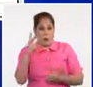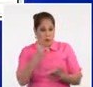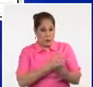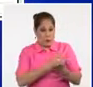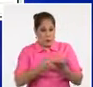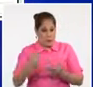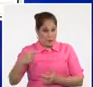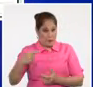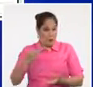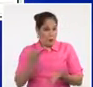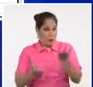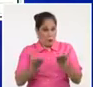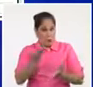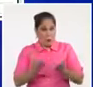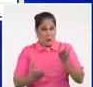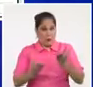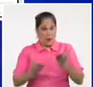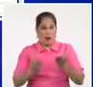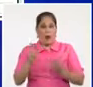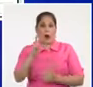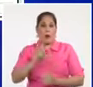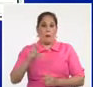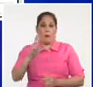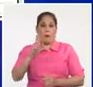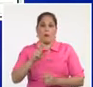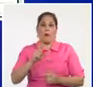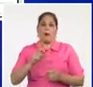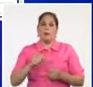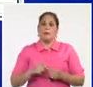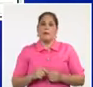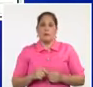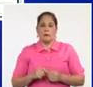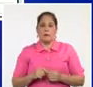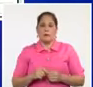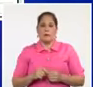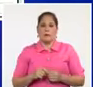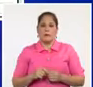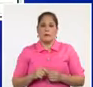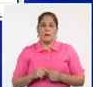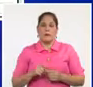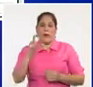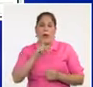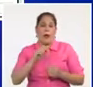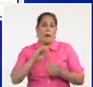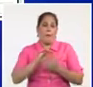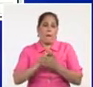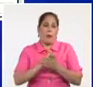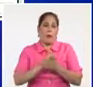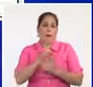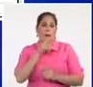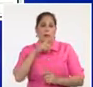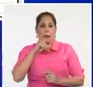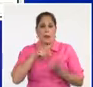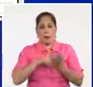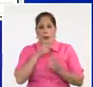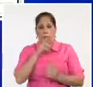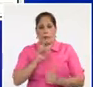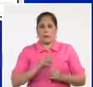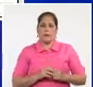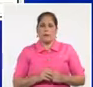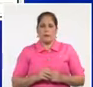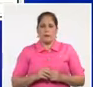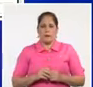días, Carlos Manuel de Céspedes, Camagüey, Florida y Vertientes, y Nuevitas, perdón,